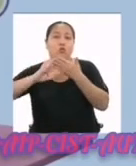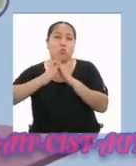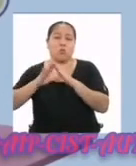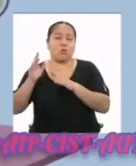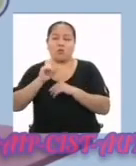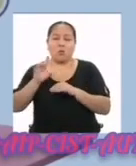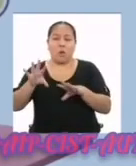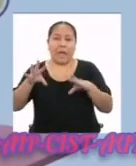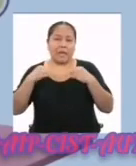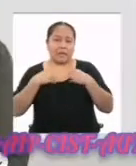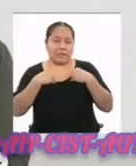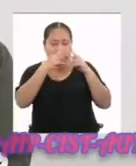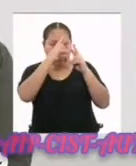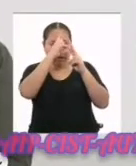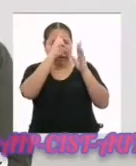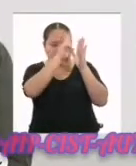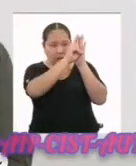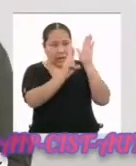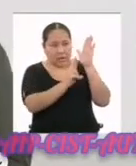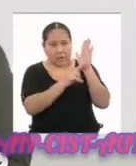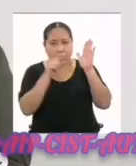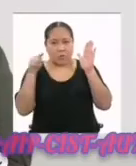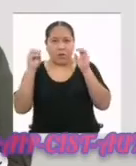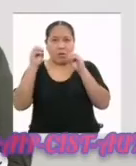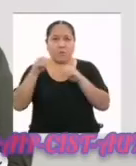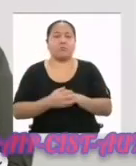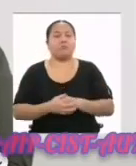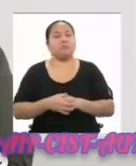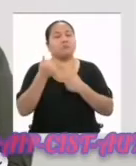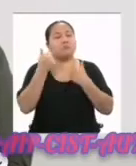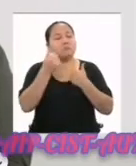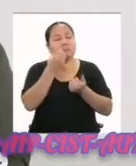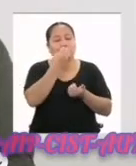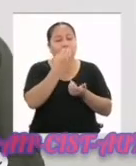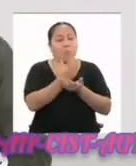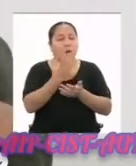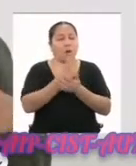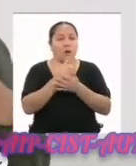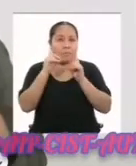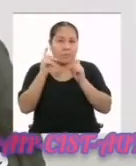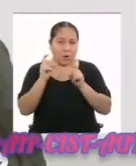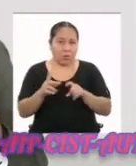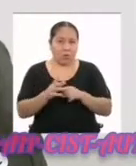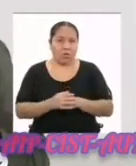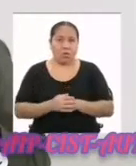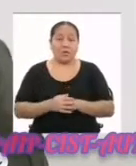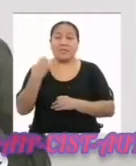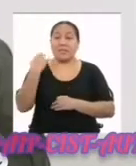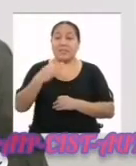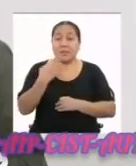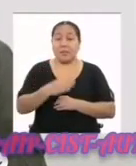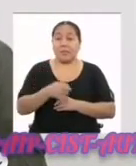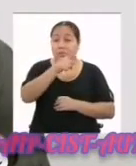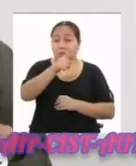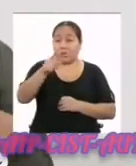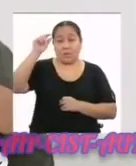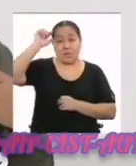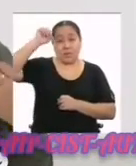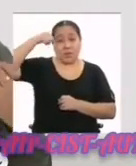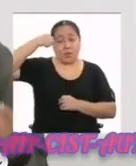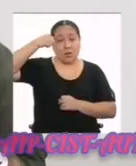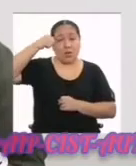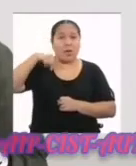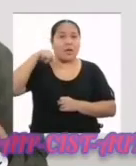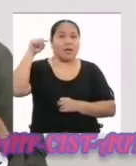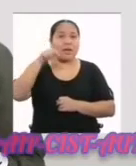con el reglamento que ella redactó? Ah, mira, qué buena pregunta. Lo que siempre deben tener presente es